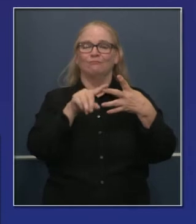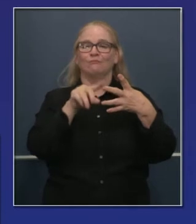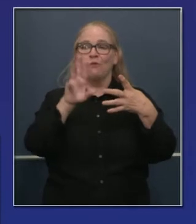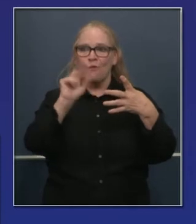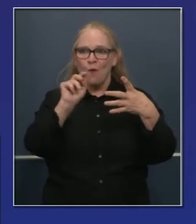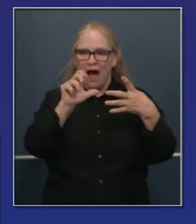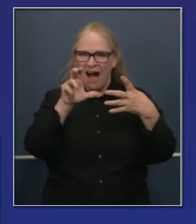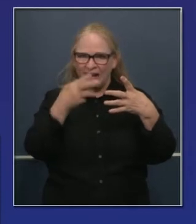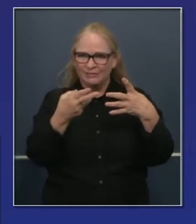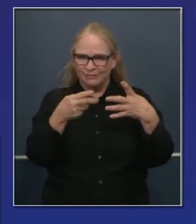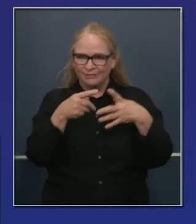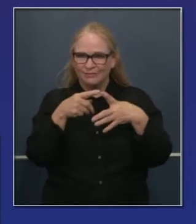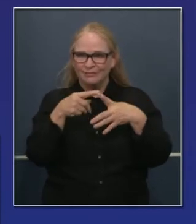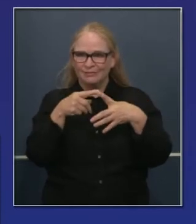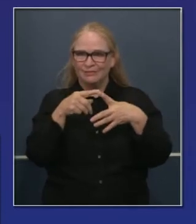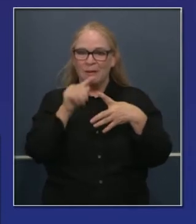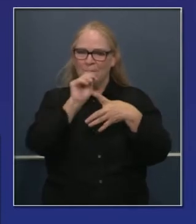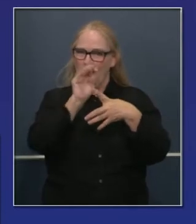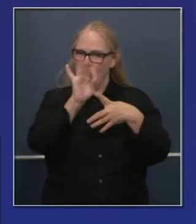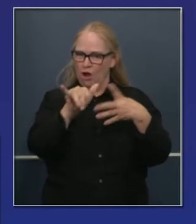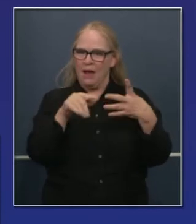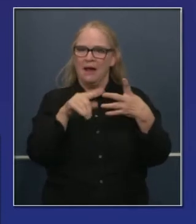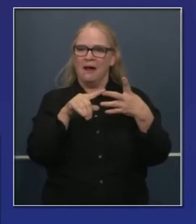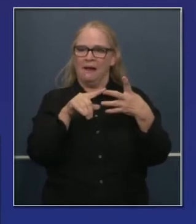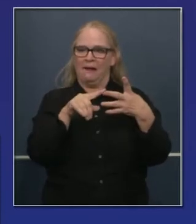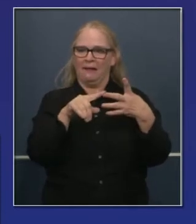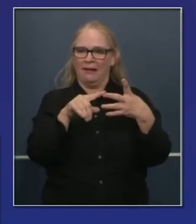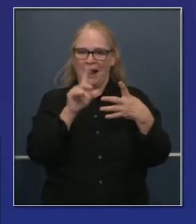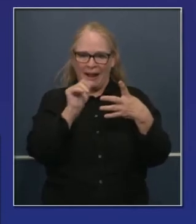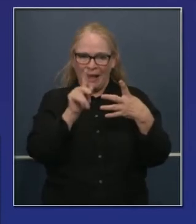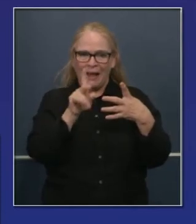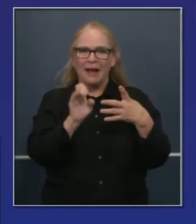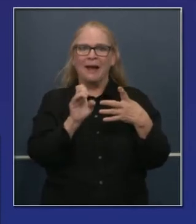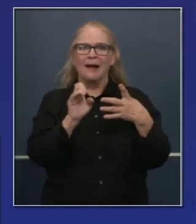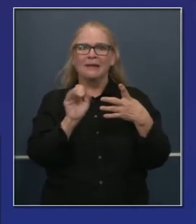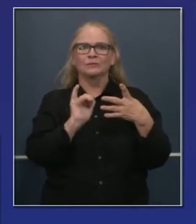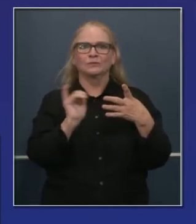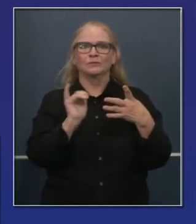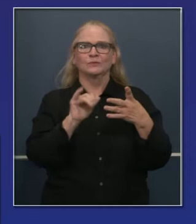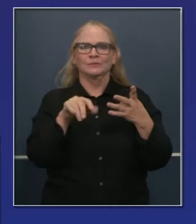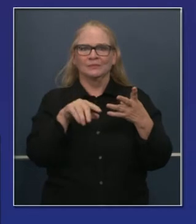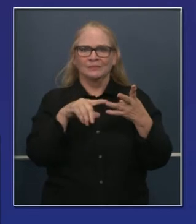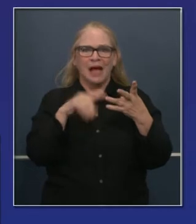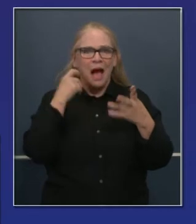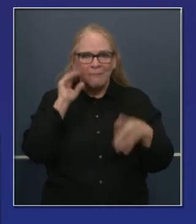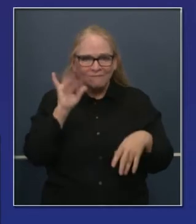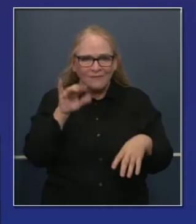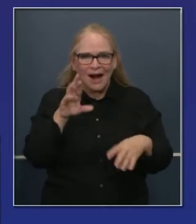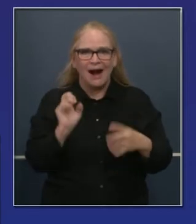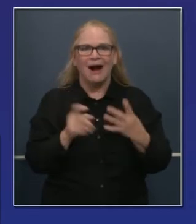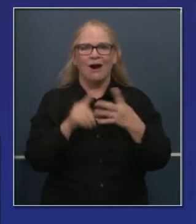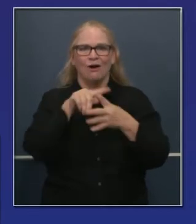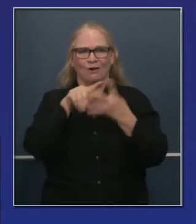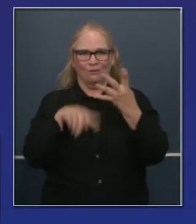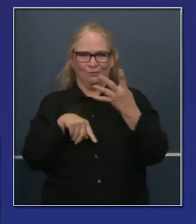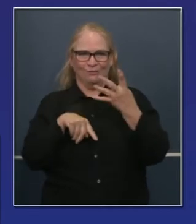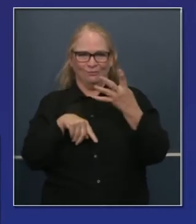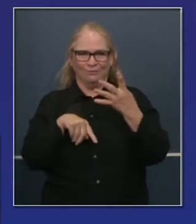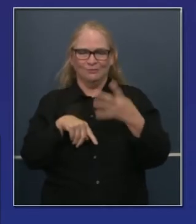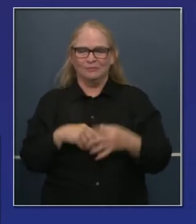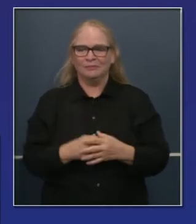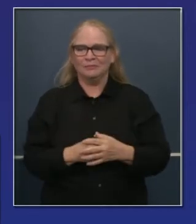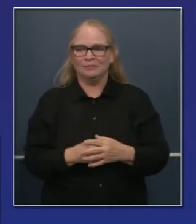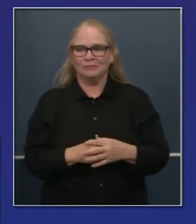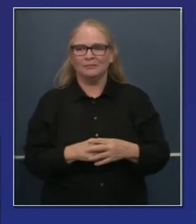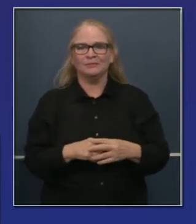cerca de monterrey el sitio de caroní bndg el incendio lake el incendio de japón en los angeles cerca de los